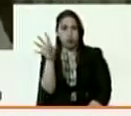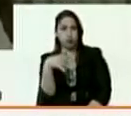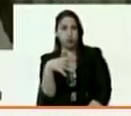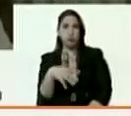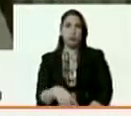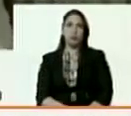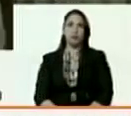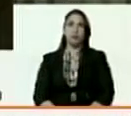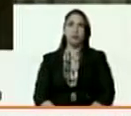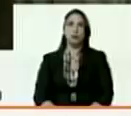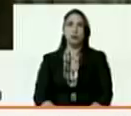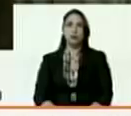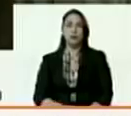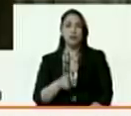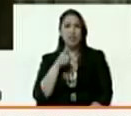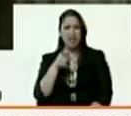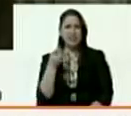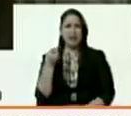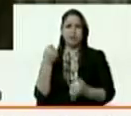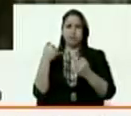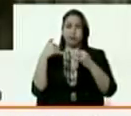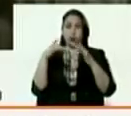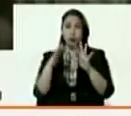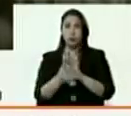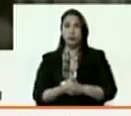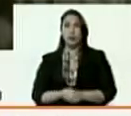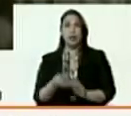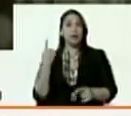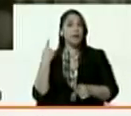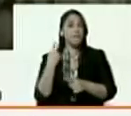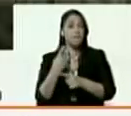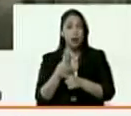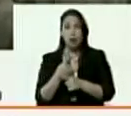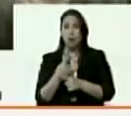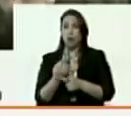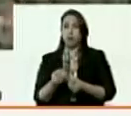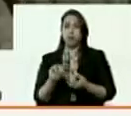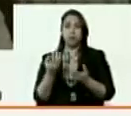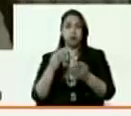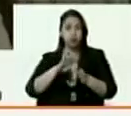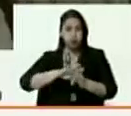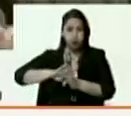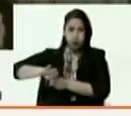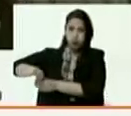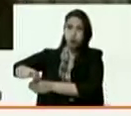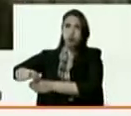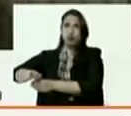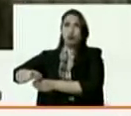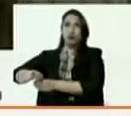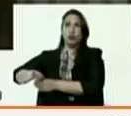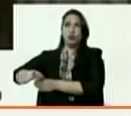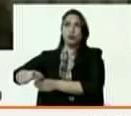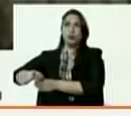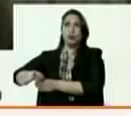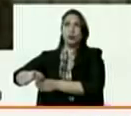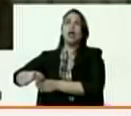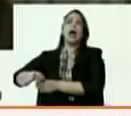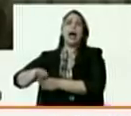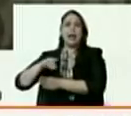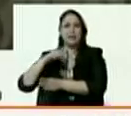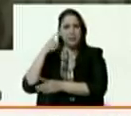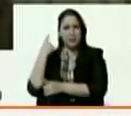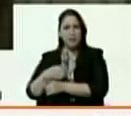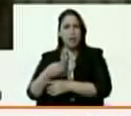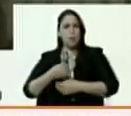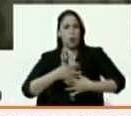Esequibo. Esas cosas tenemos que ponerlas a un lado y colocar los intereses